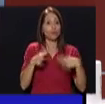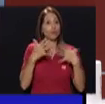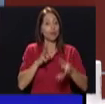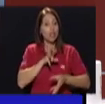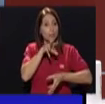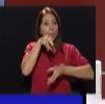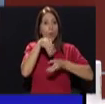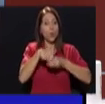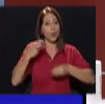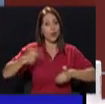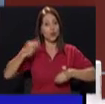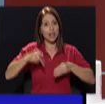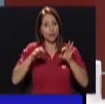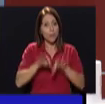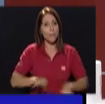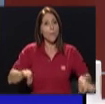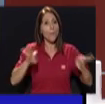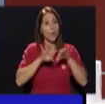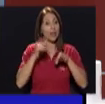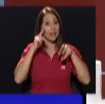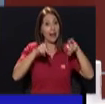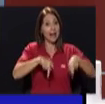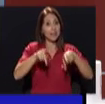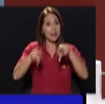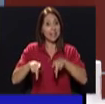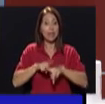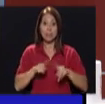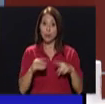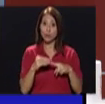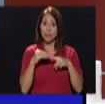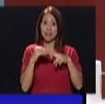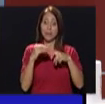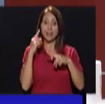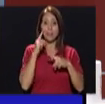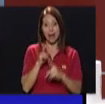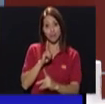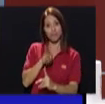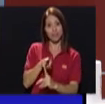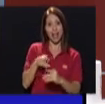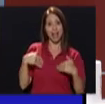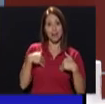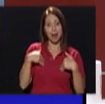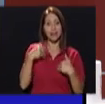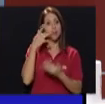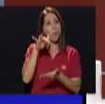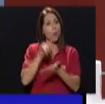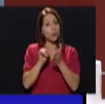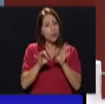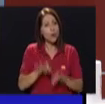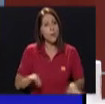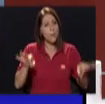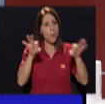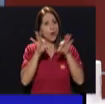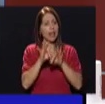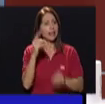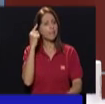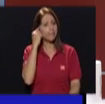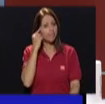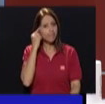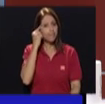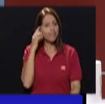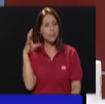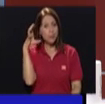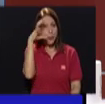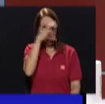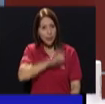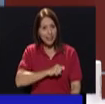pero involucra un riesgo importante tanto para las personas, pero sobre todo para estos animales, y por eso es muy importante tomar